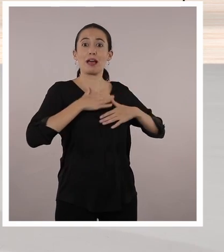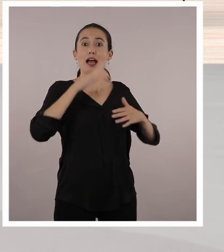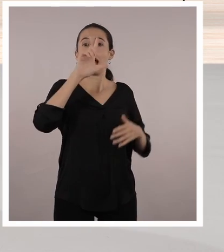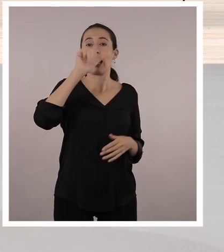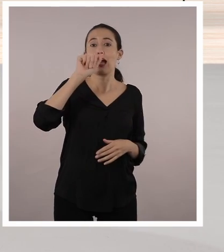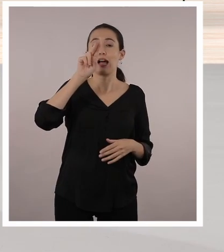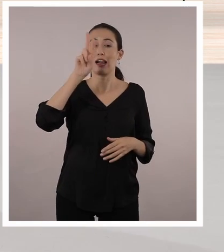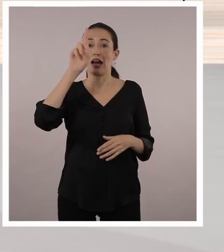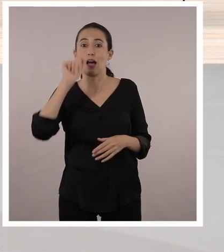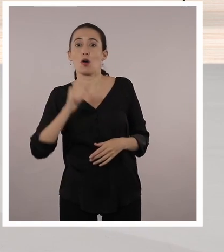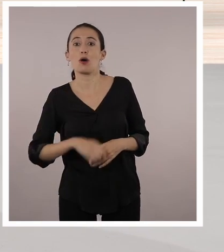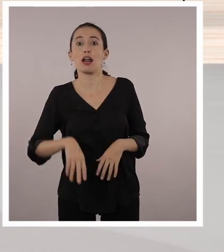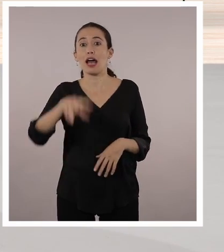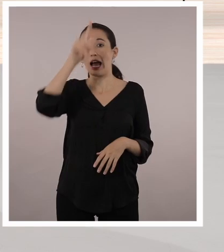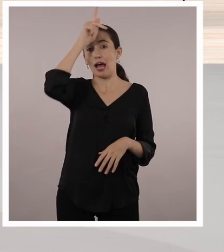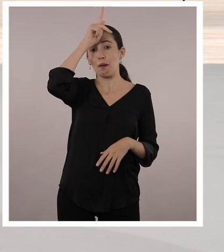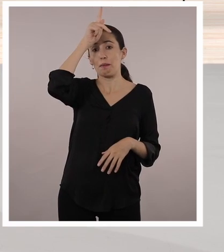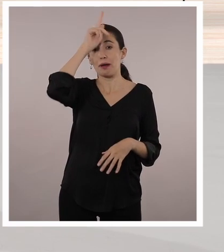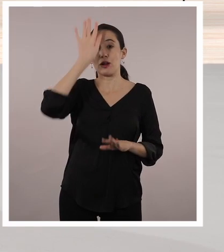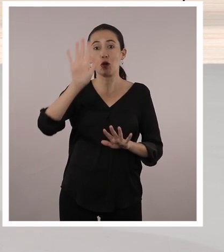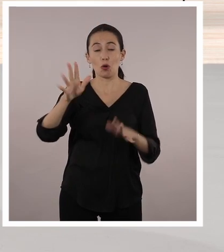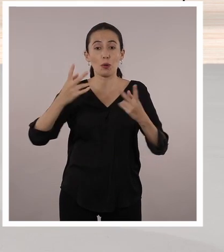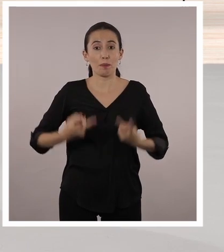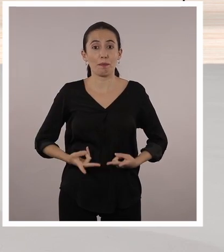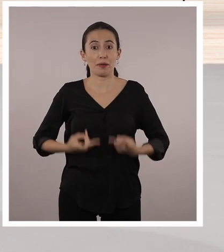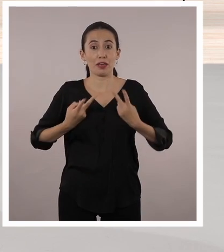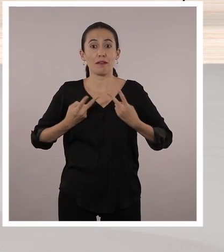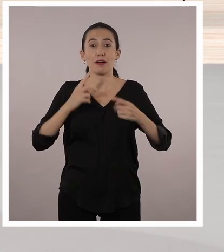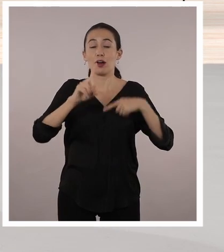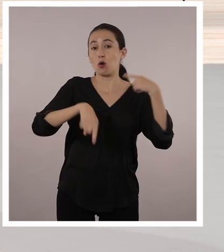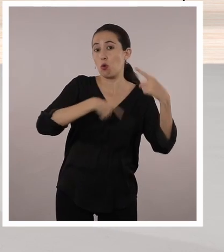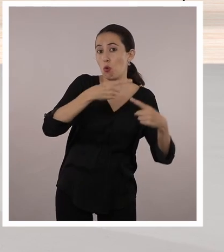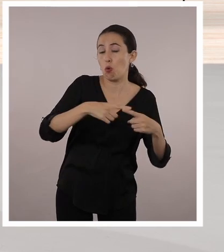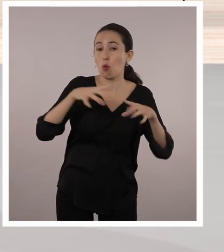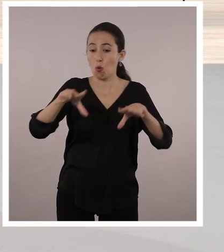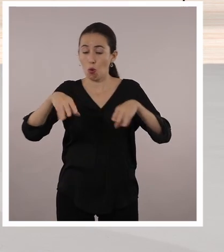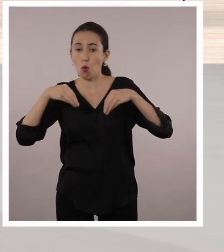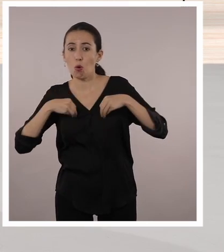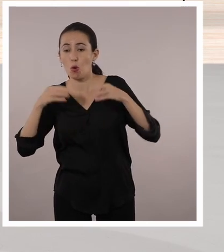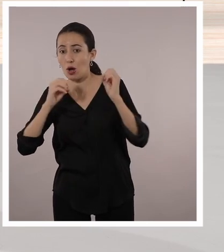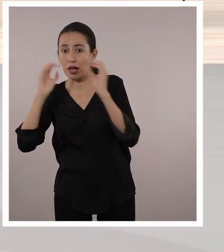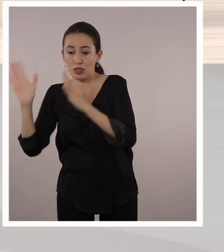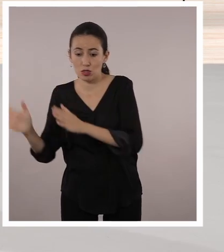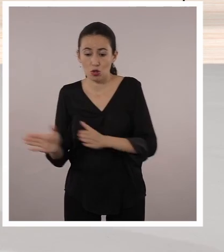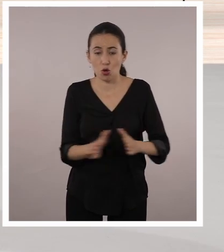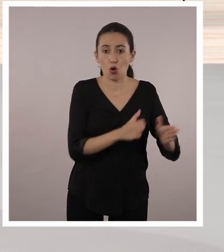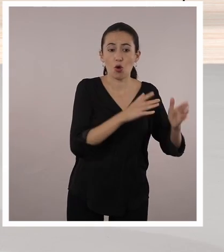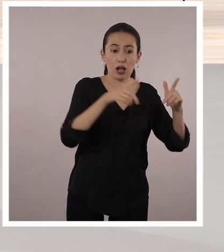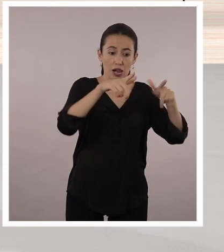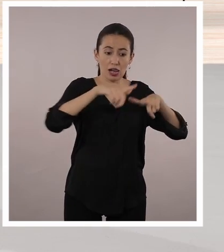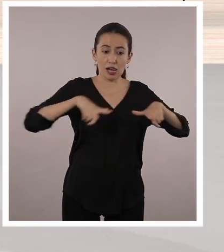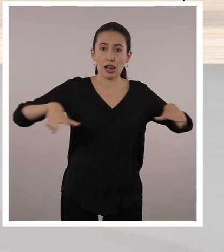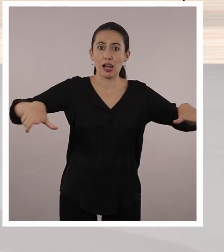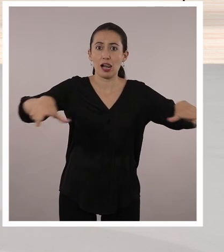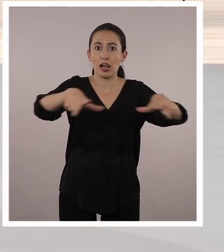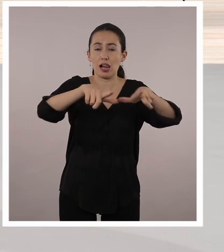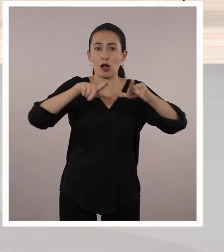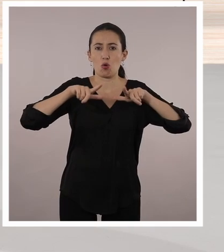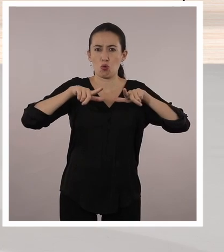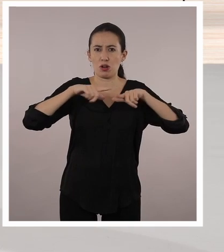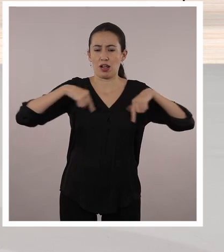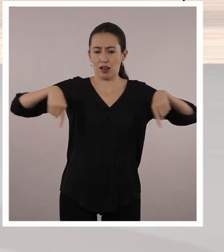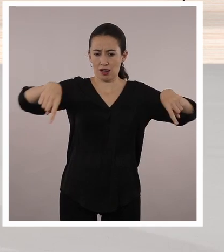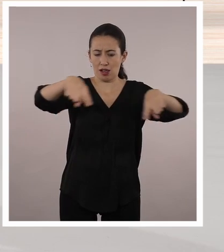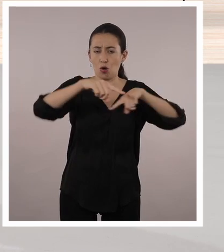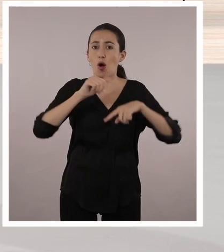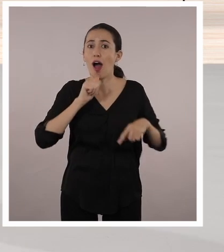llama Laura, y ella vive en Perú, en Lima exactamente. Ella me contó una historia del origen de la laguna de